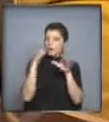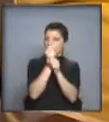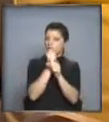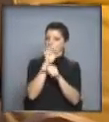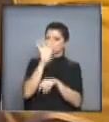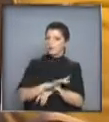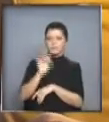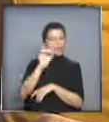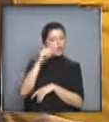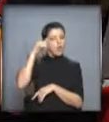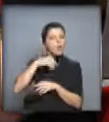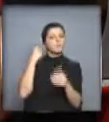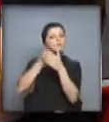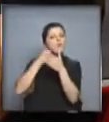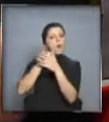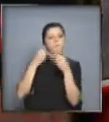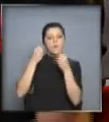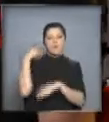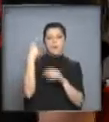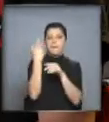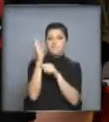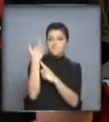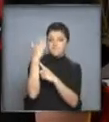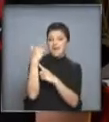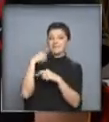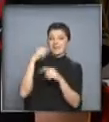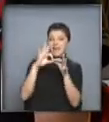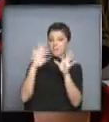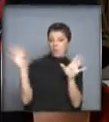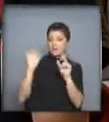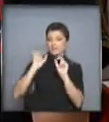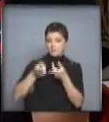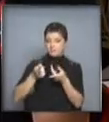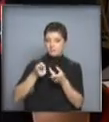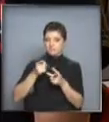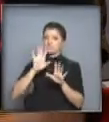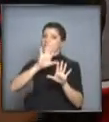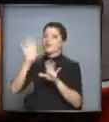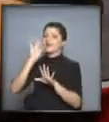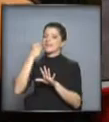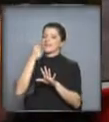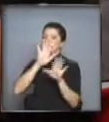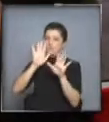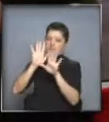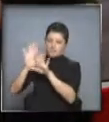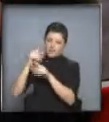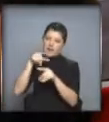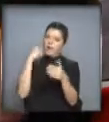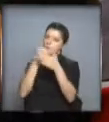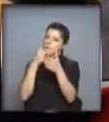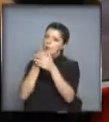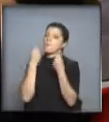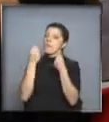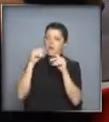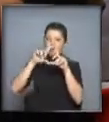por una democracia, por derechos que hoy se están aprobando. No, bueno, pero entonces, se luchaba por el boleto estudiantil. Era una de las cosas que se luchaba. Era